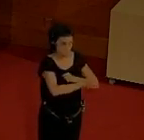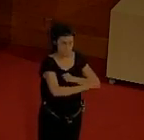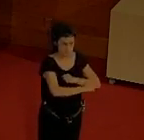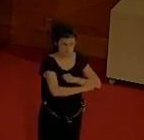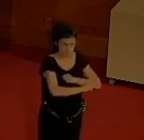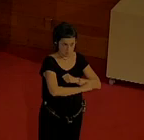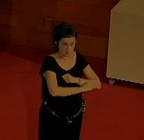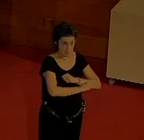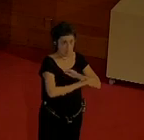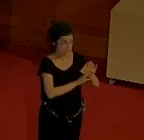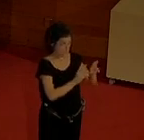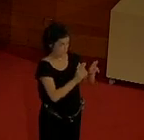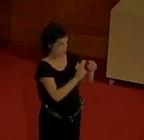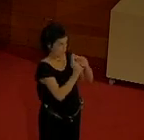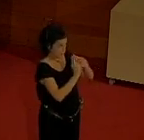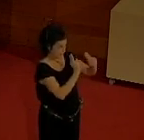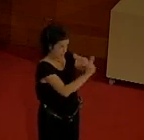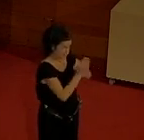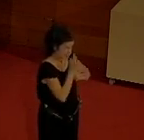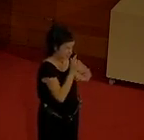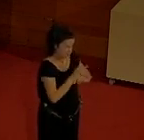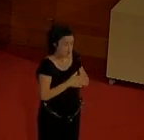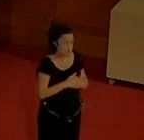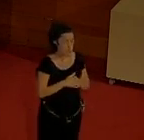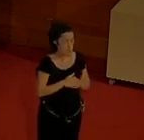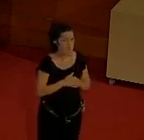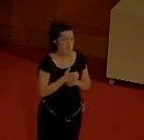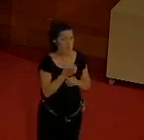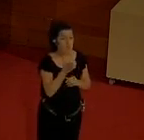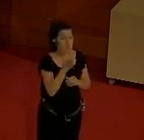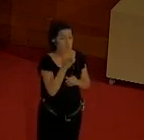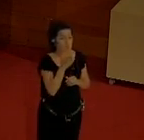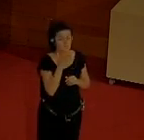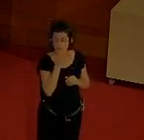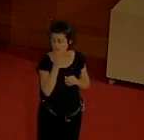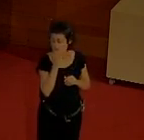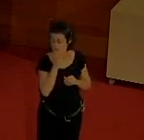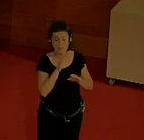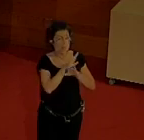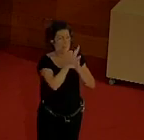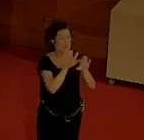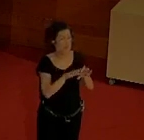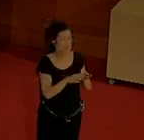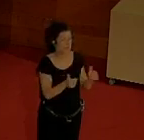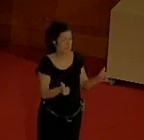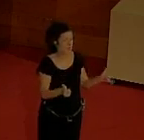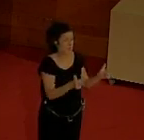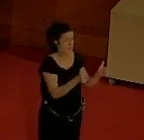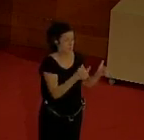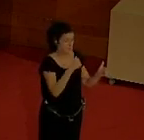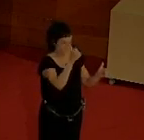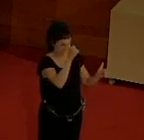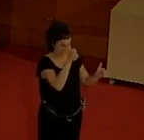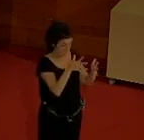respondido a la pregunta todavía si finalmente se colocan el lado de Estados Unidos en relación con esa